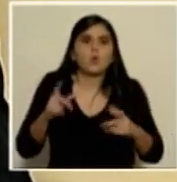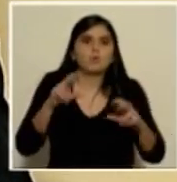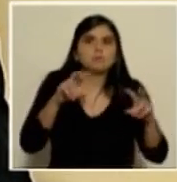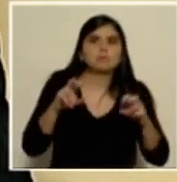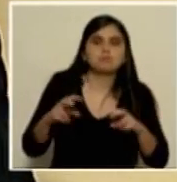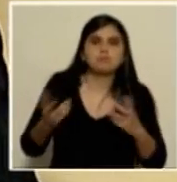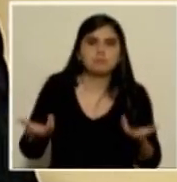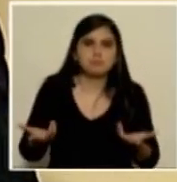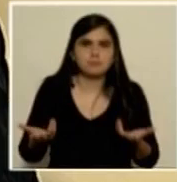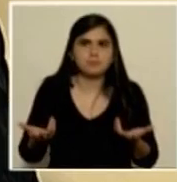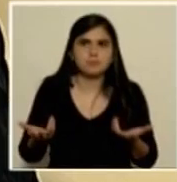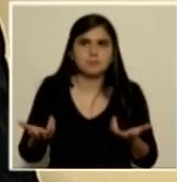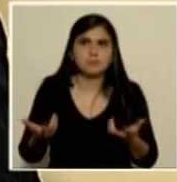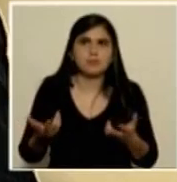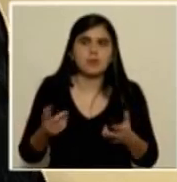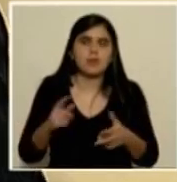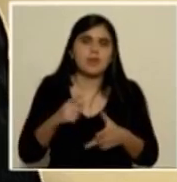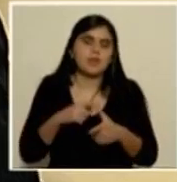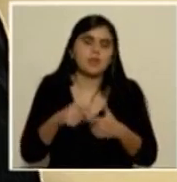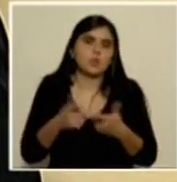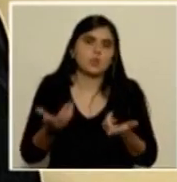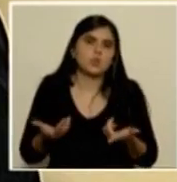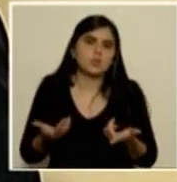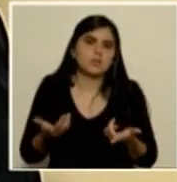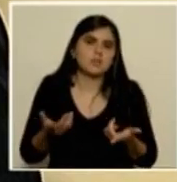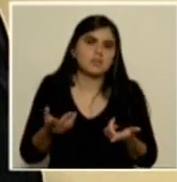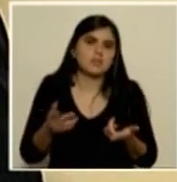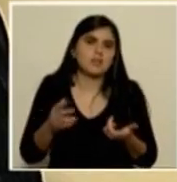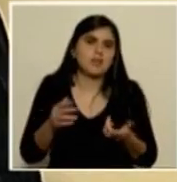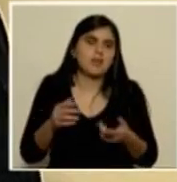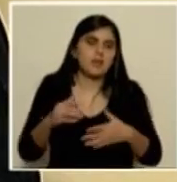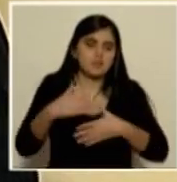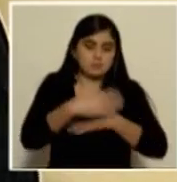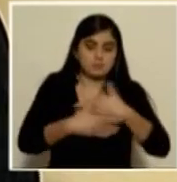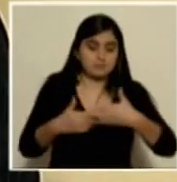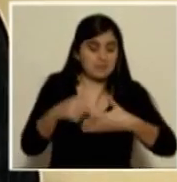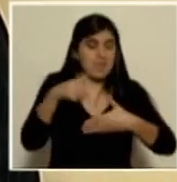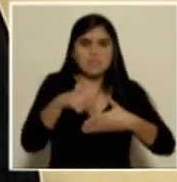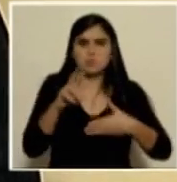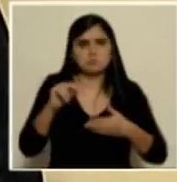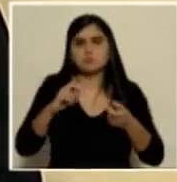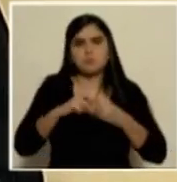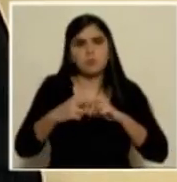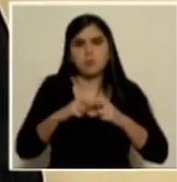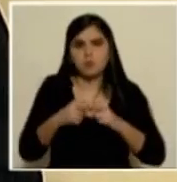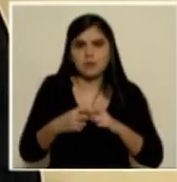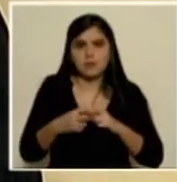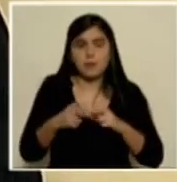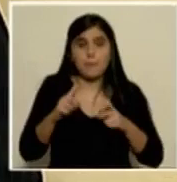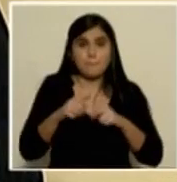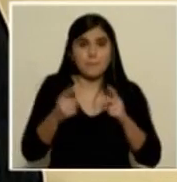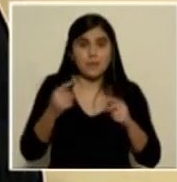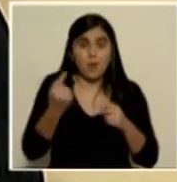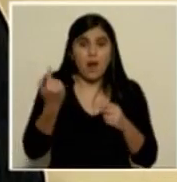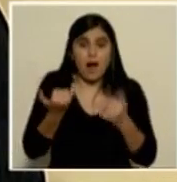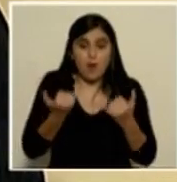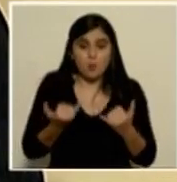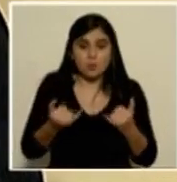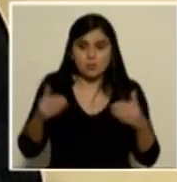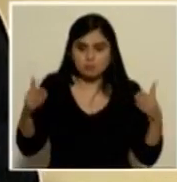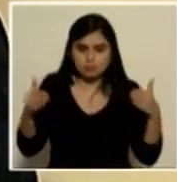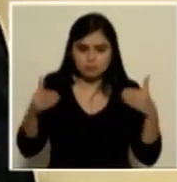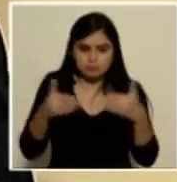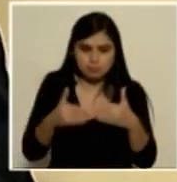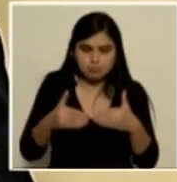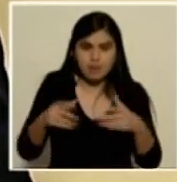riesgo. En realidad eso pues no sería un problema. El problema es cuando esa capacidad que ahorita está concentrada en la GAM se pierde,